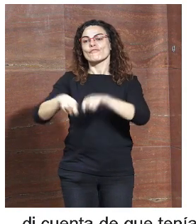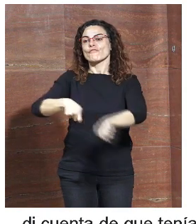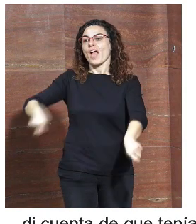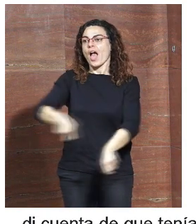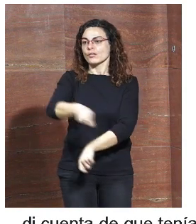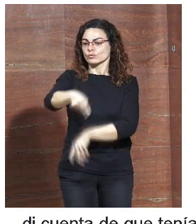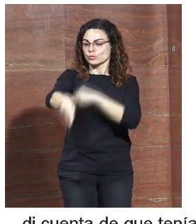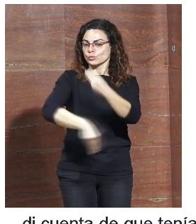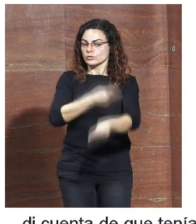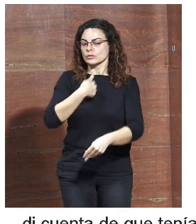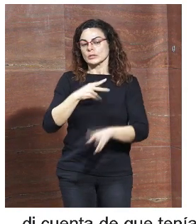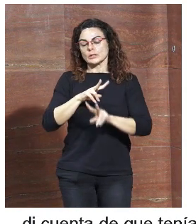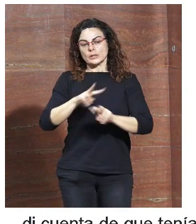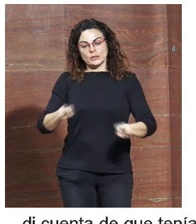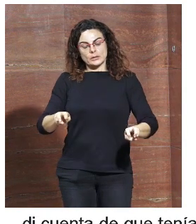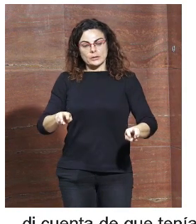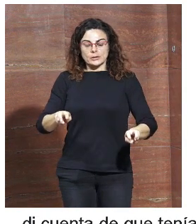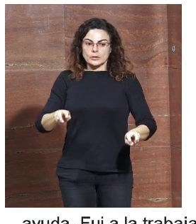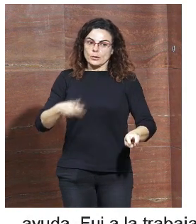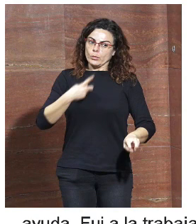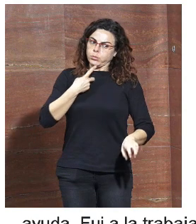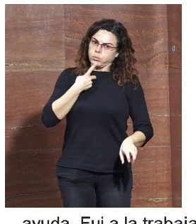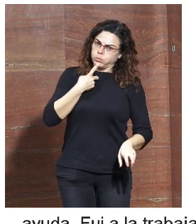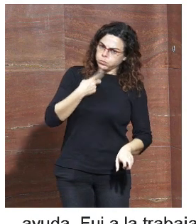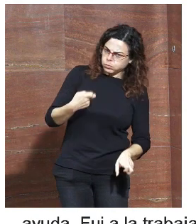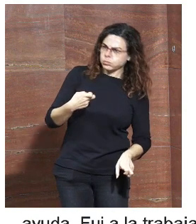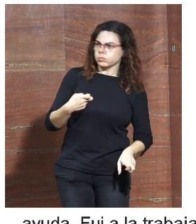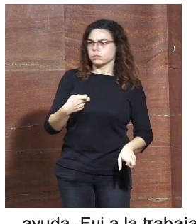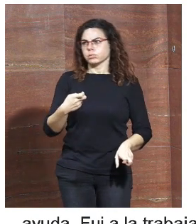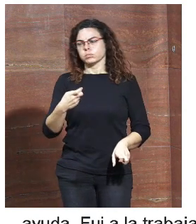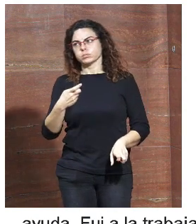Yo no me lo tomé muy bien, la verdad, y me costó bastante.